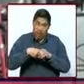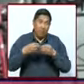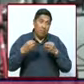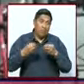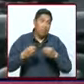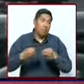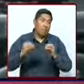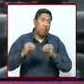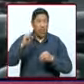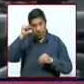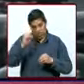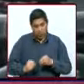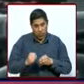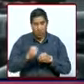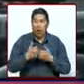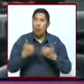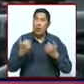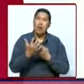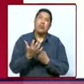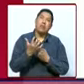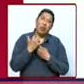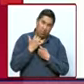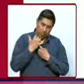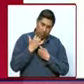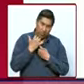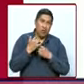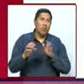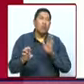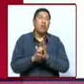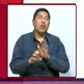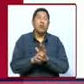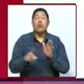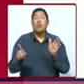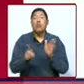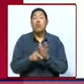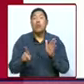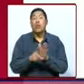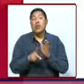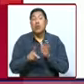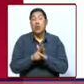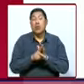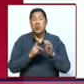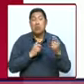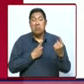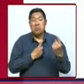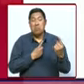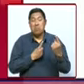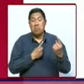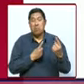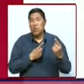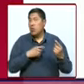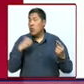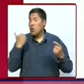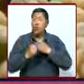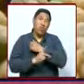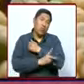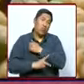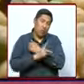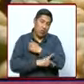generará obligaciones adicionales, como la prohibición de negociar bilateralmente con otros